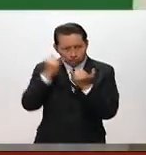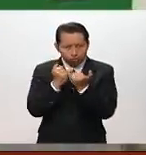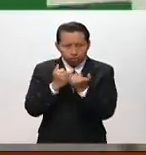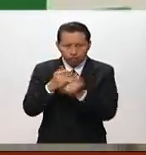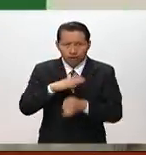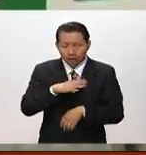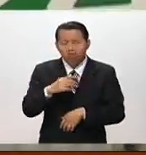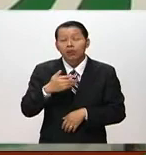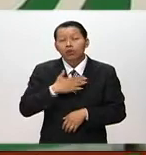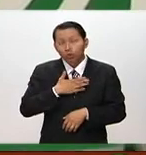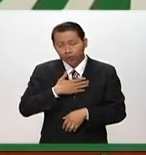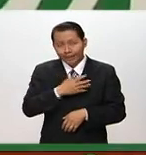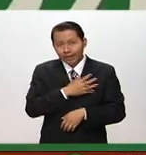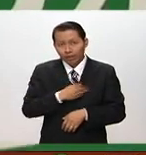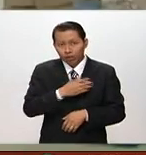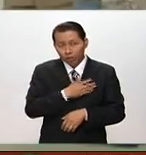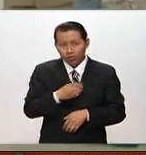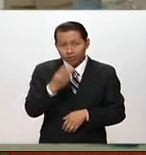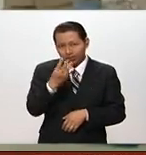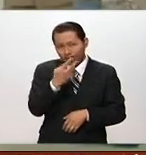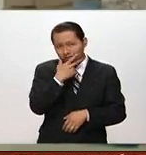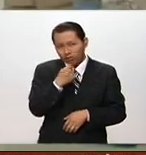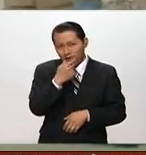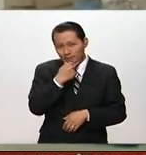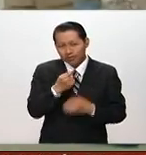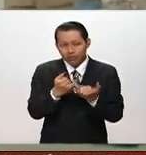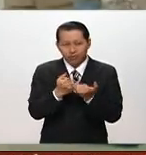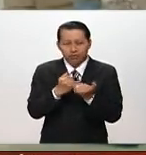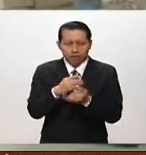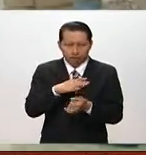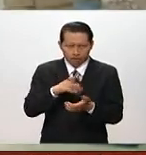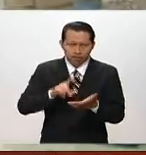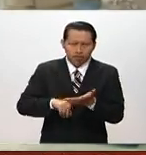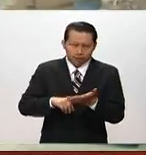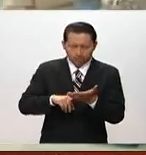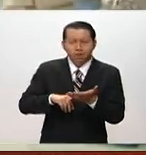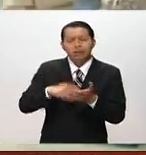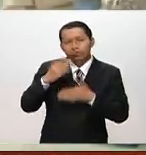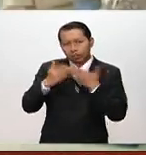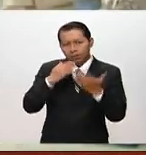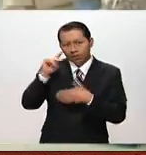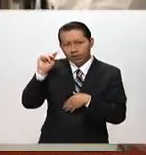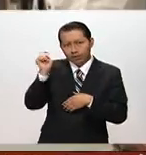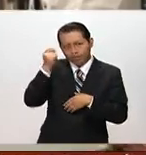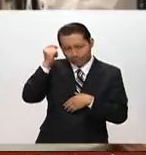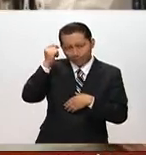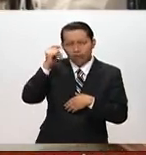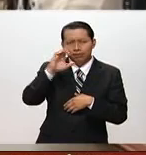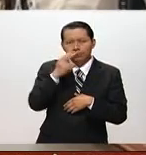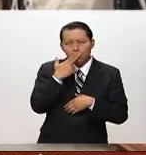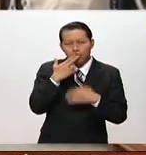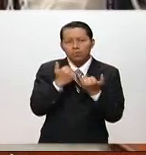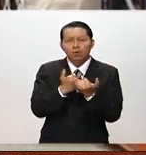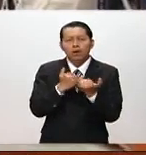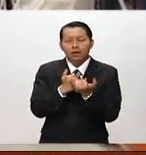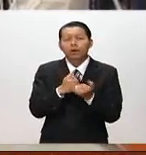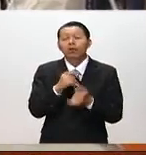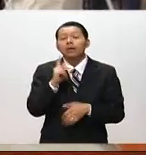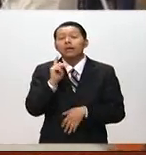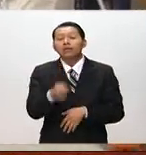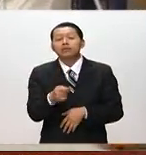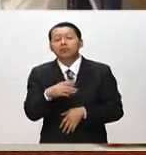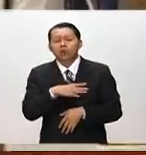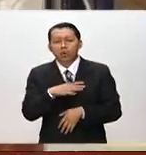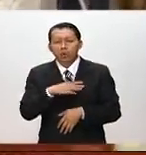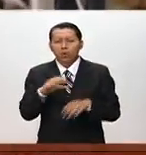3 hijos varones, soy egresada aquí del Tecnológico de Chihuahua y afortunadamente estoy